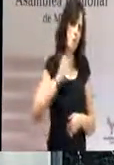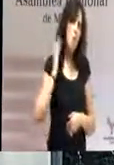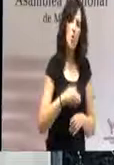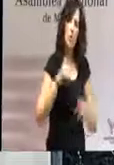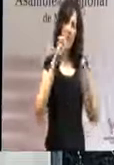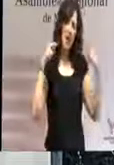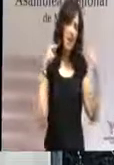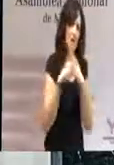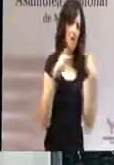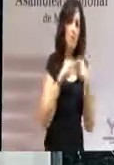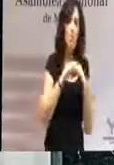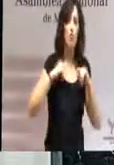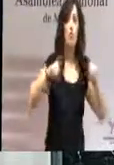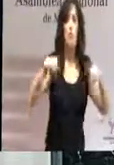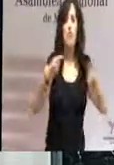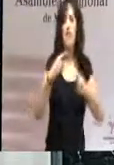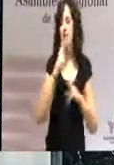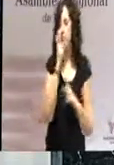consecuencias.